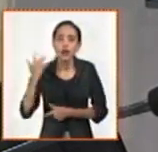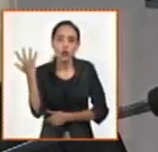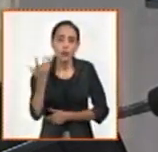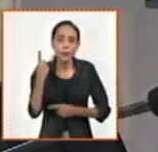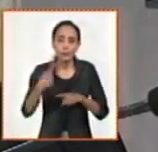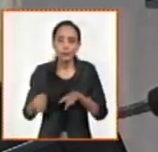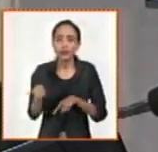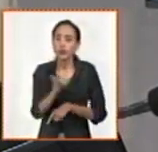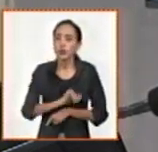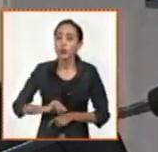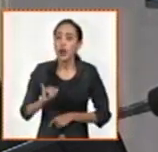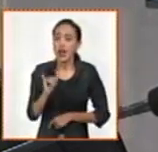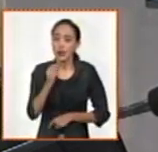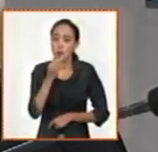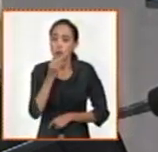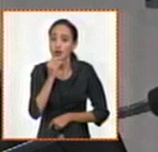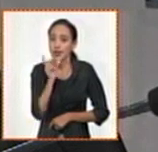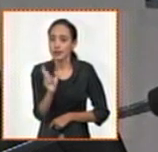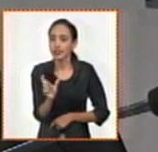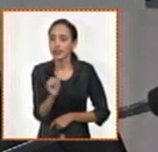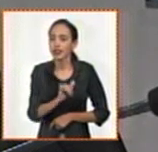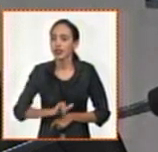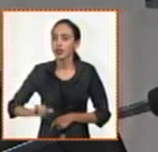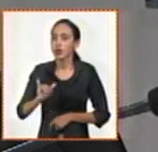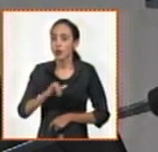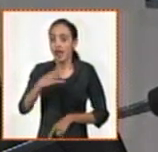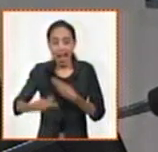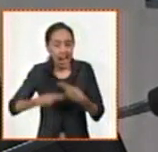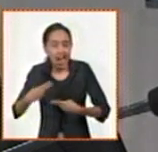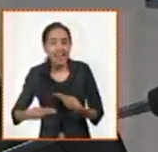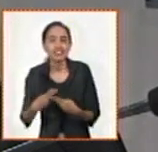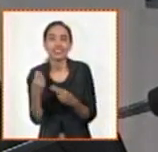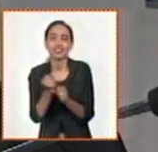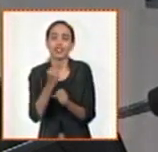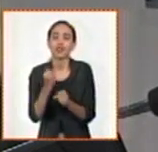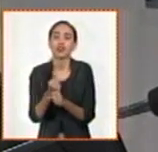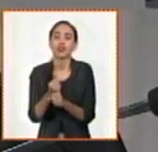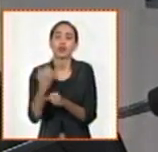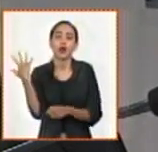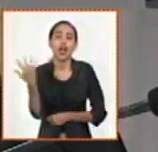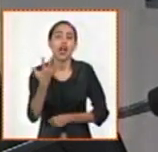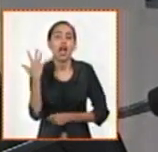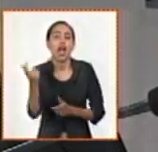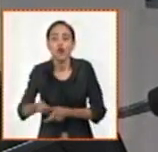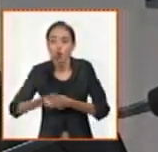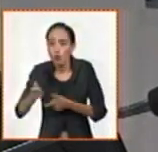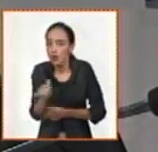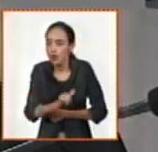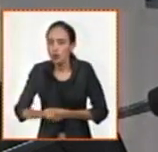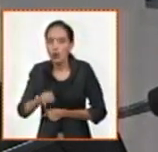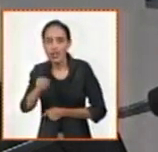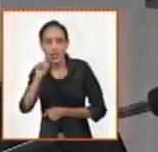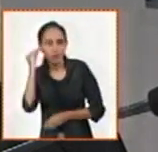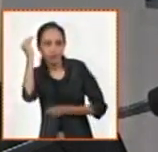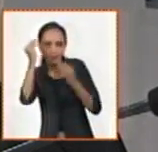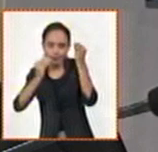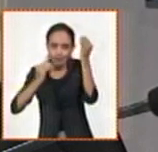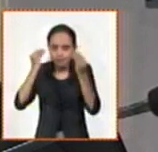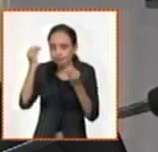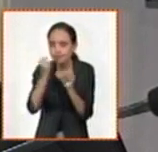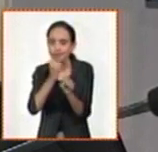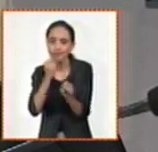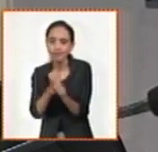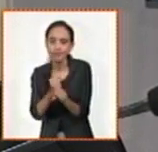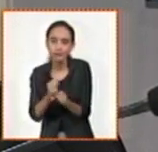si me permite el término, son hacedores y hacedoras de la agroecología, ¿no? En esa interacción de la reflexión y de la acción